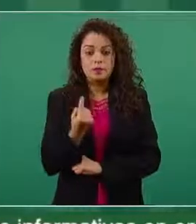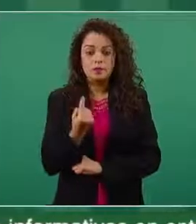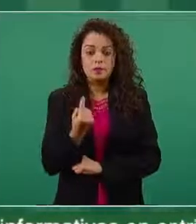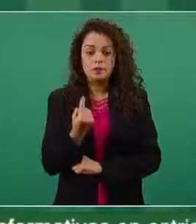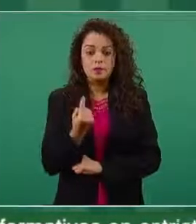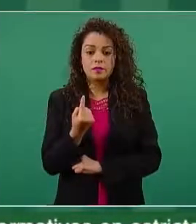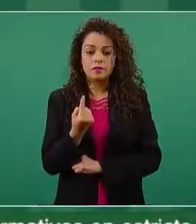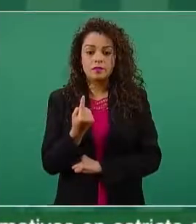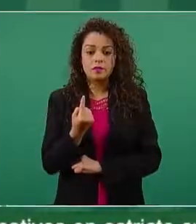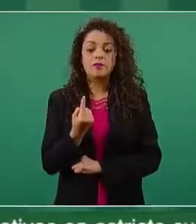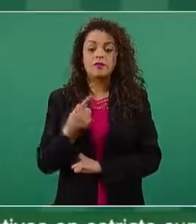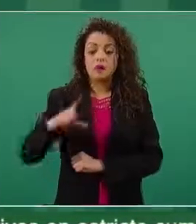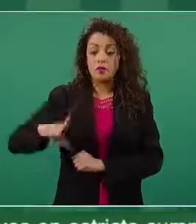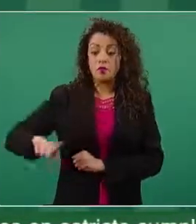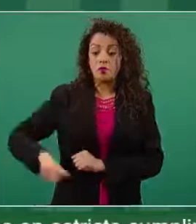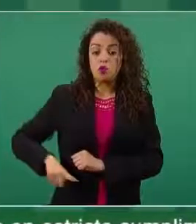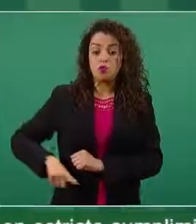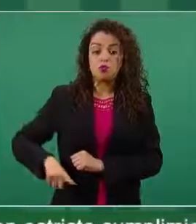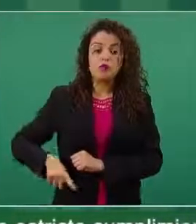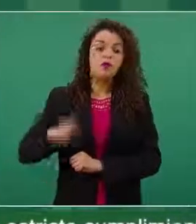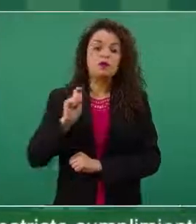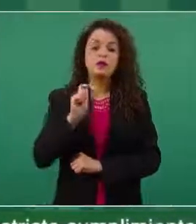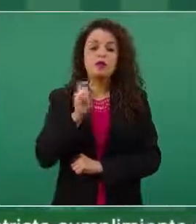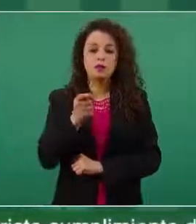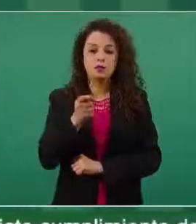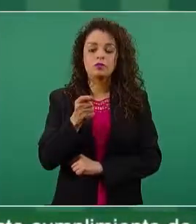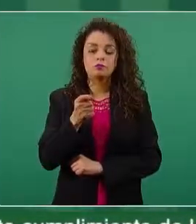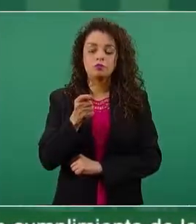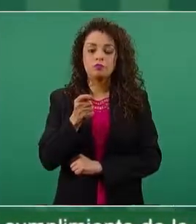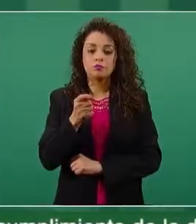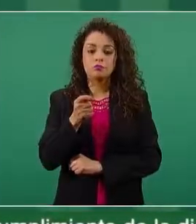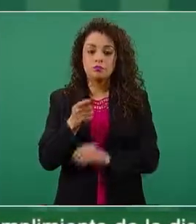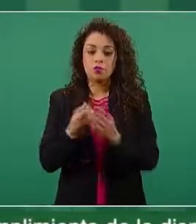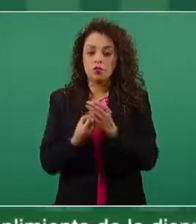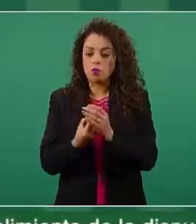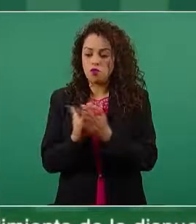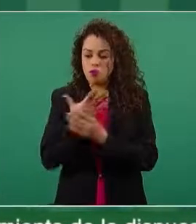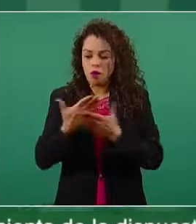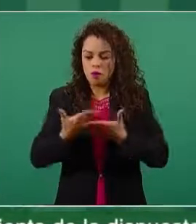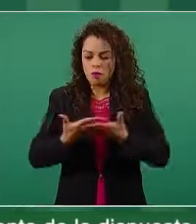ajustar al gobierno a las nuevas circunstancias,